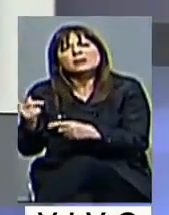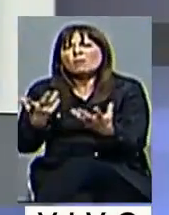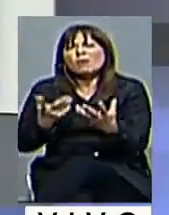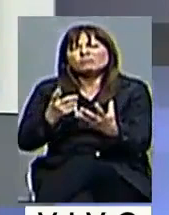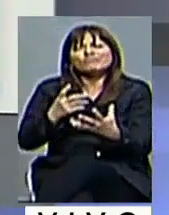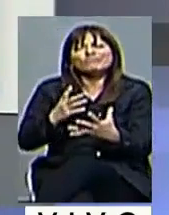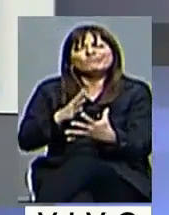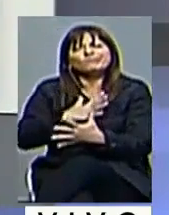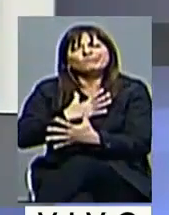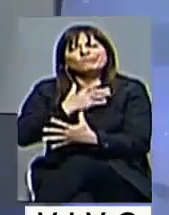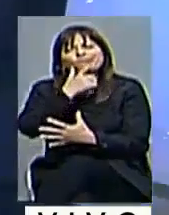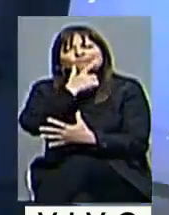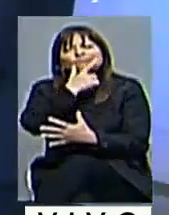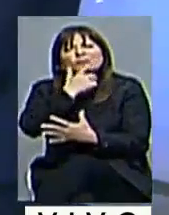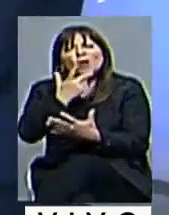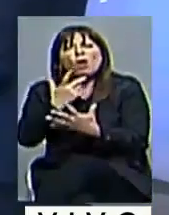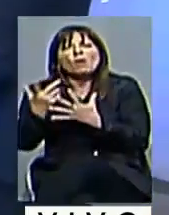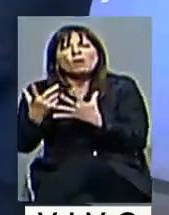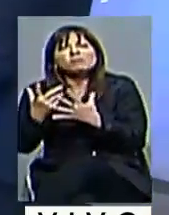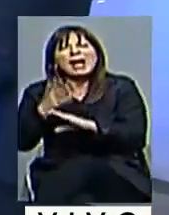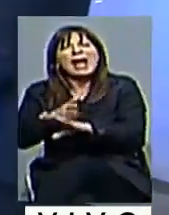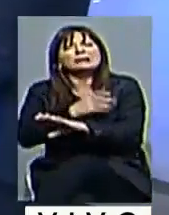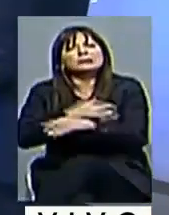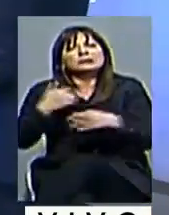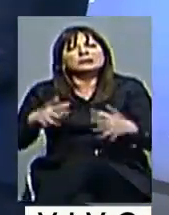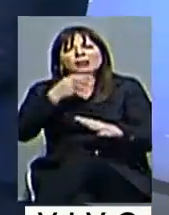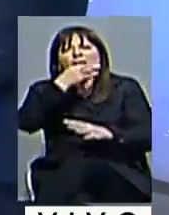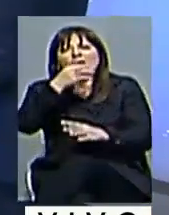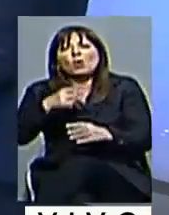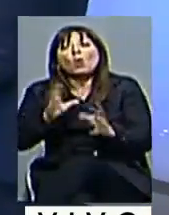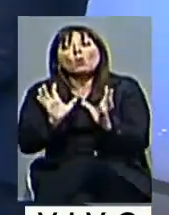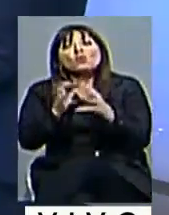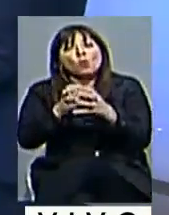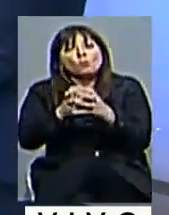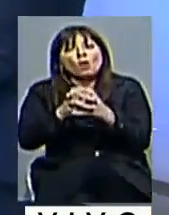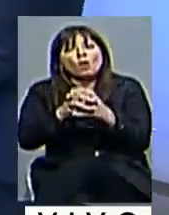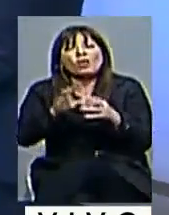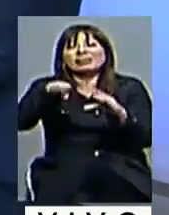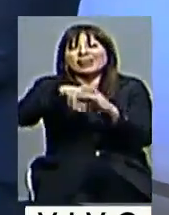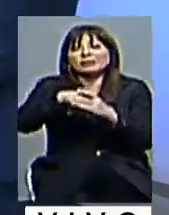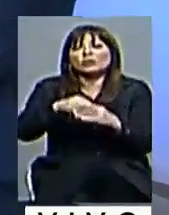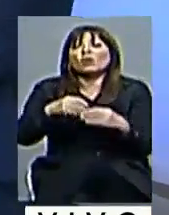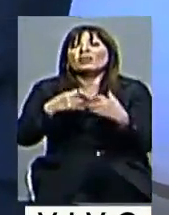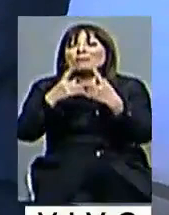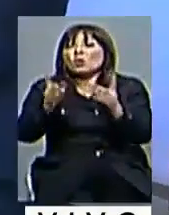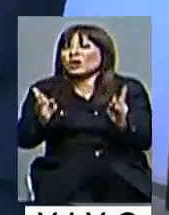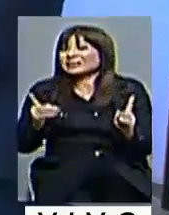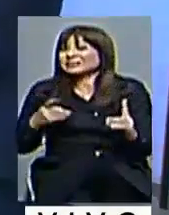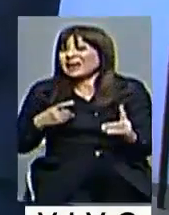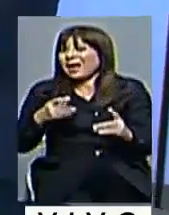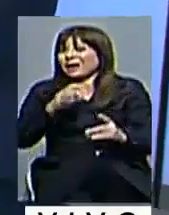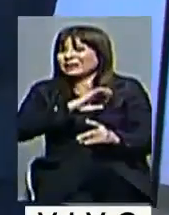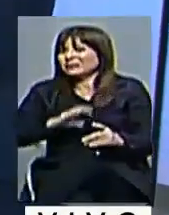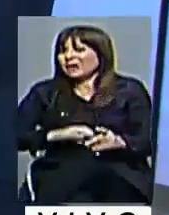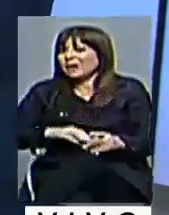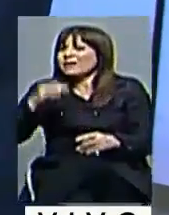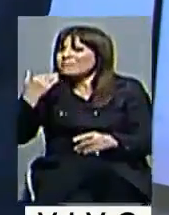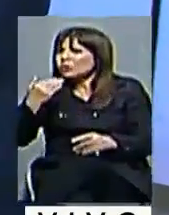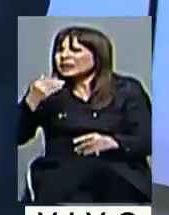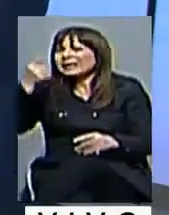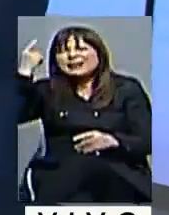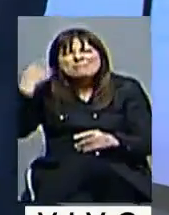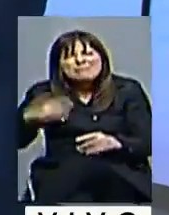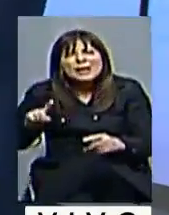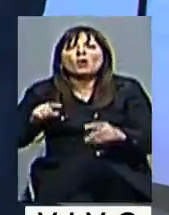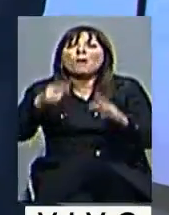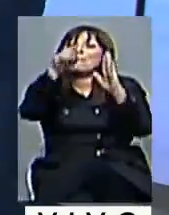intuir y lo decíamos todos con anterioridad. Yo creo que representa un grupo dentro de la democracia cristiana, importante, pero menor. Importante no